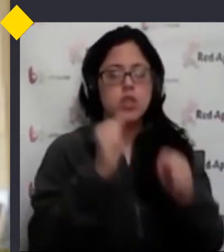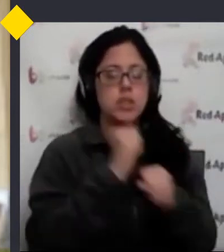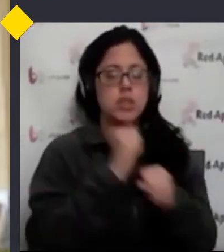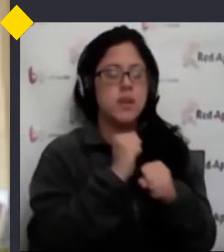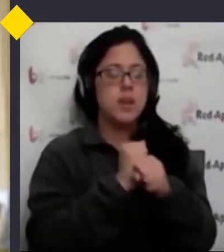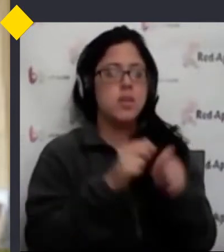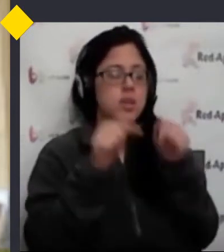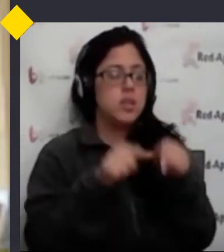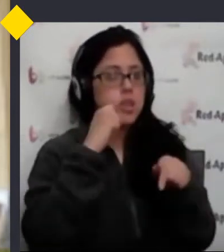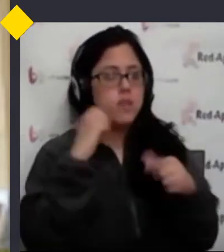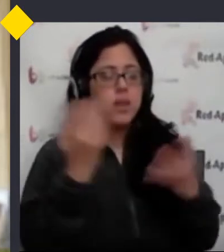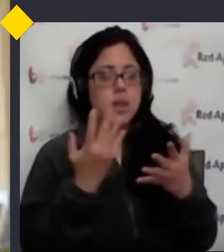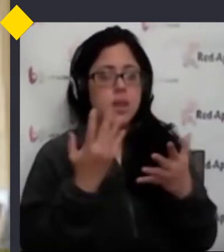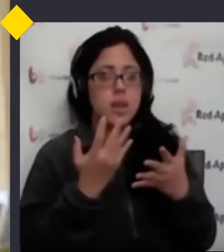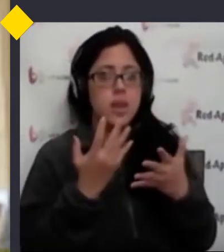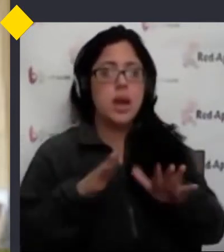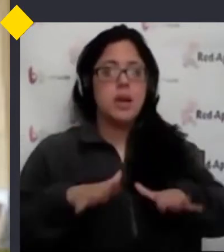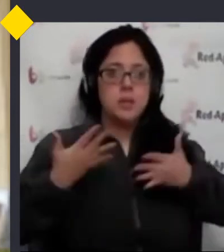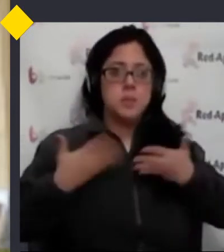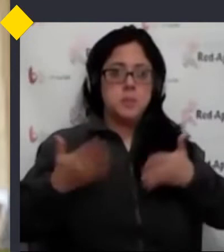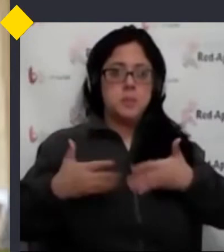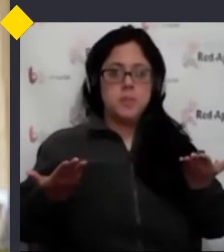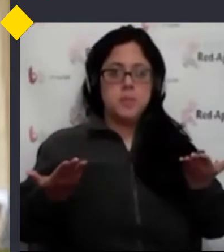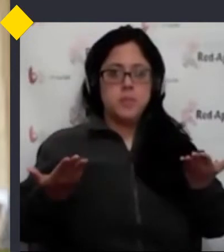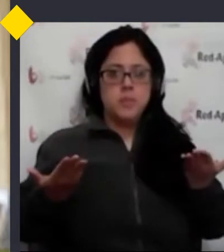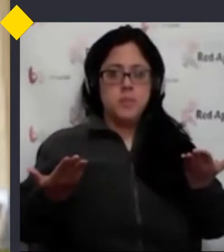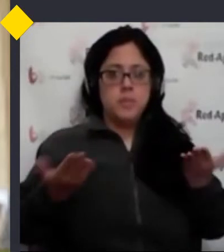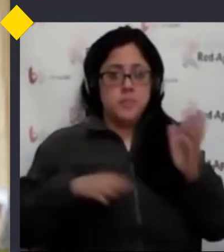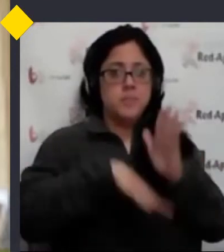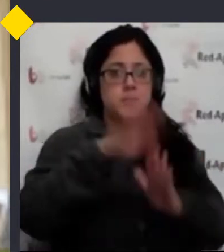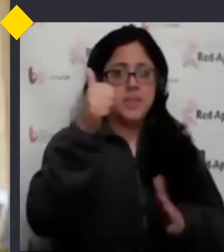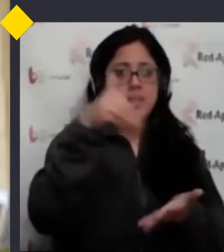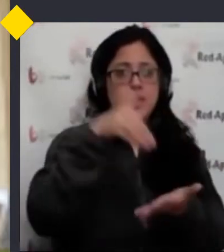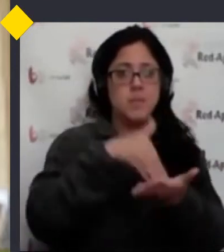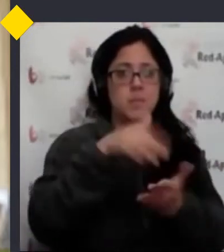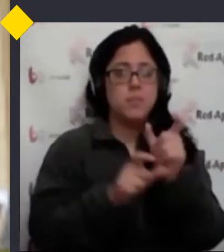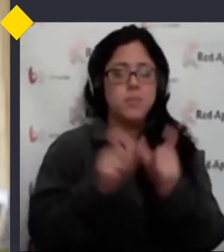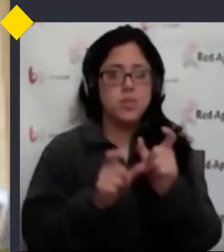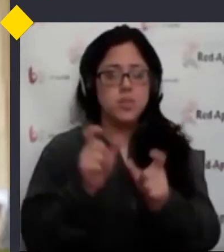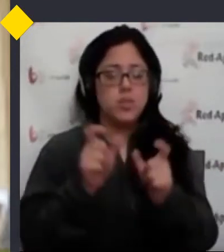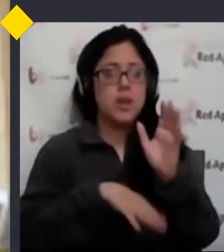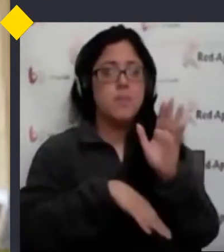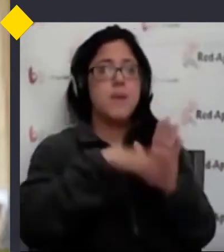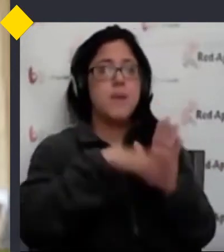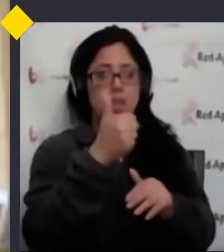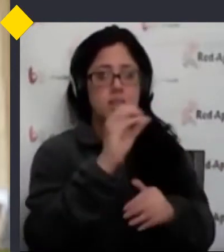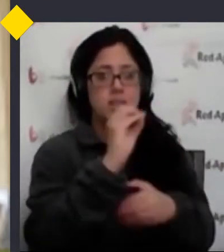nos llevó y nos inspiró a que más de 6.000 personas que son mayores de edad, mayores de 60